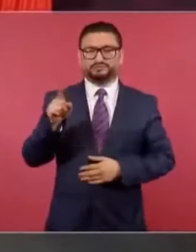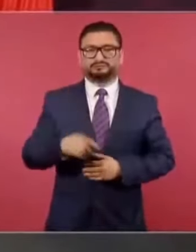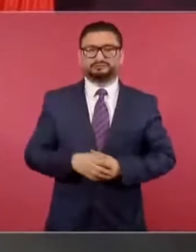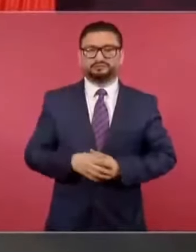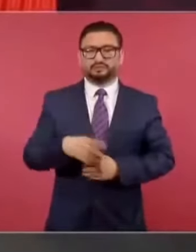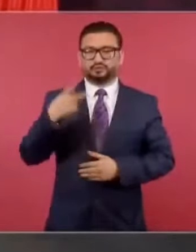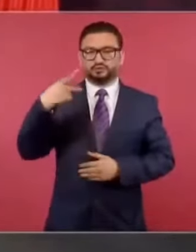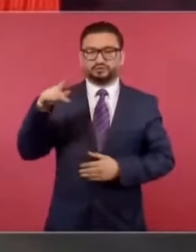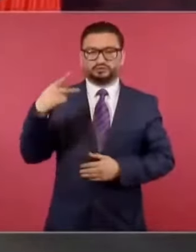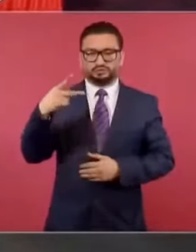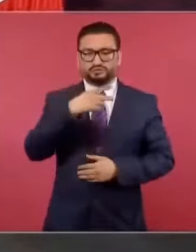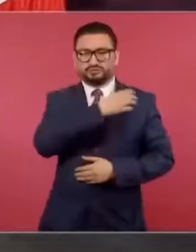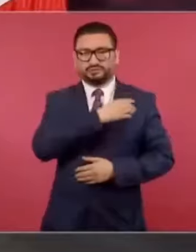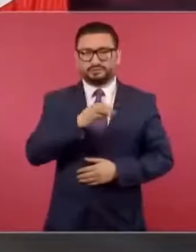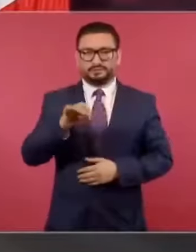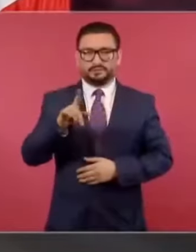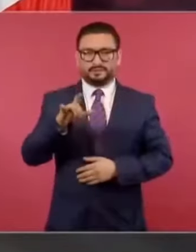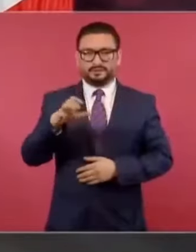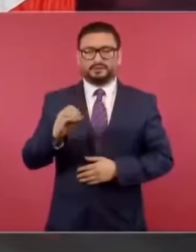El general